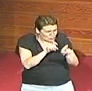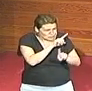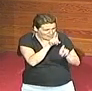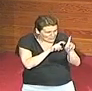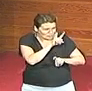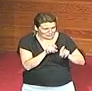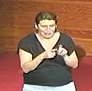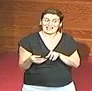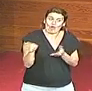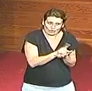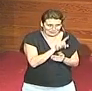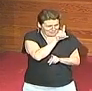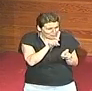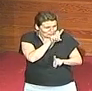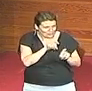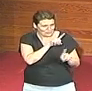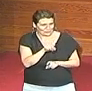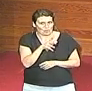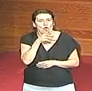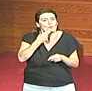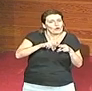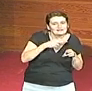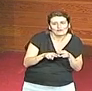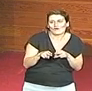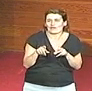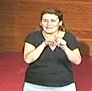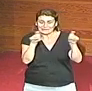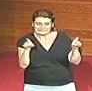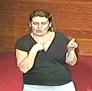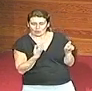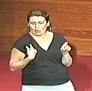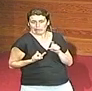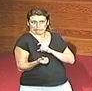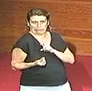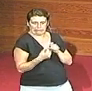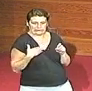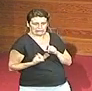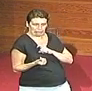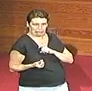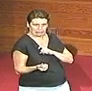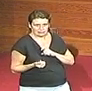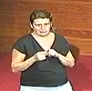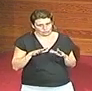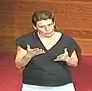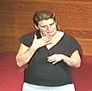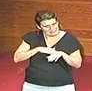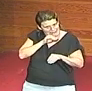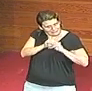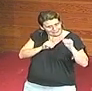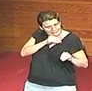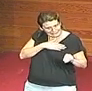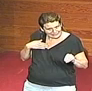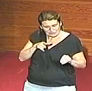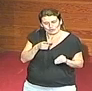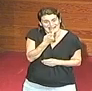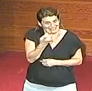todo, porque el político, el empresario, se te escurre como una anguila. Entonces, para poder repreguntarle, necesitas estar